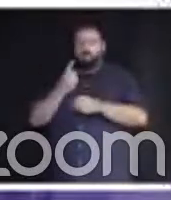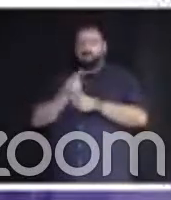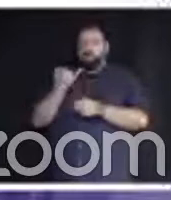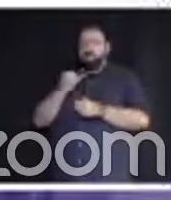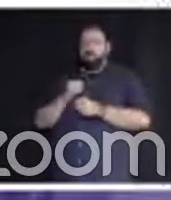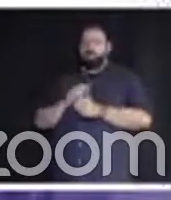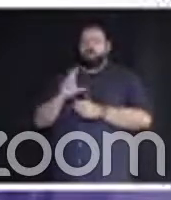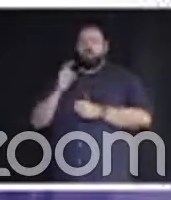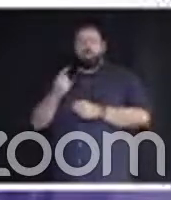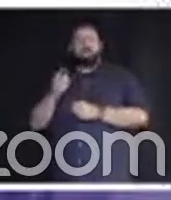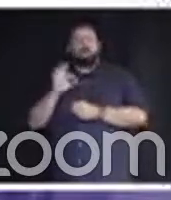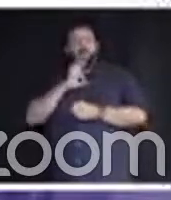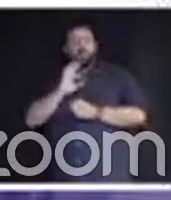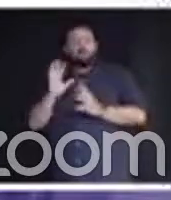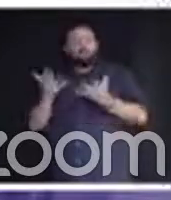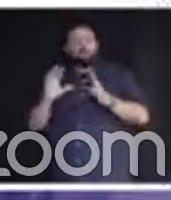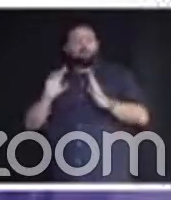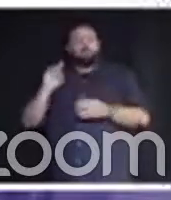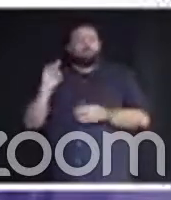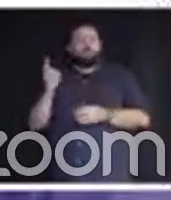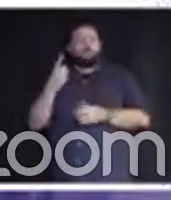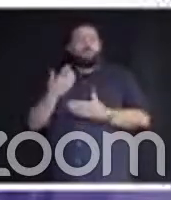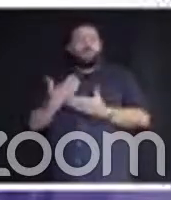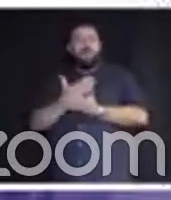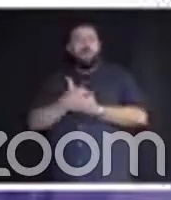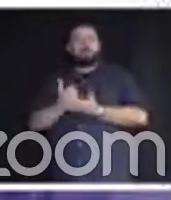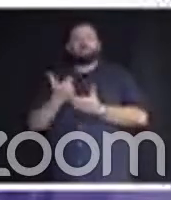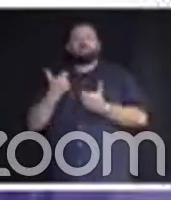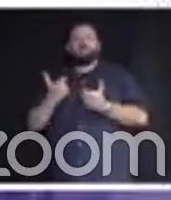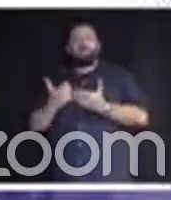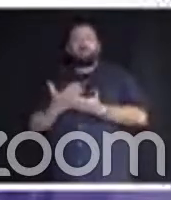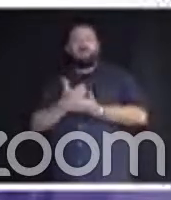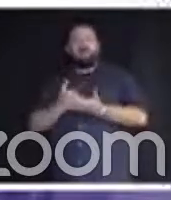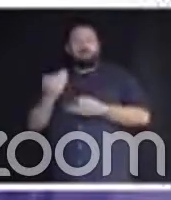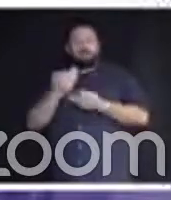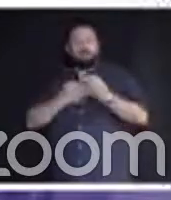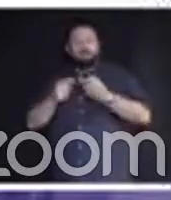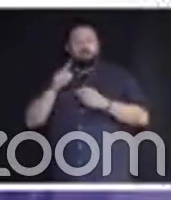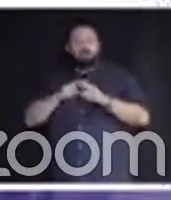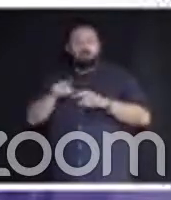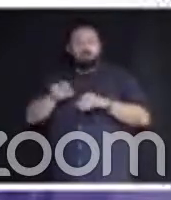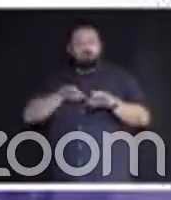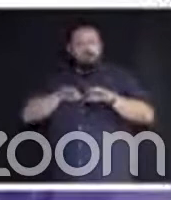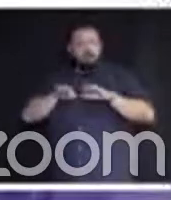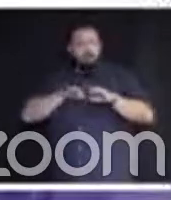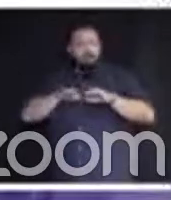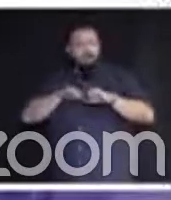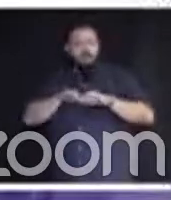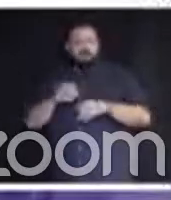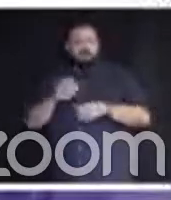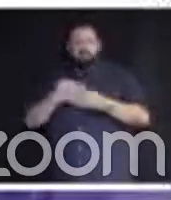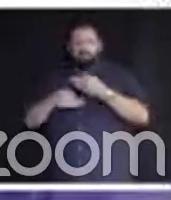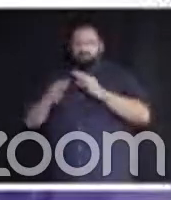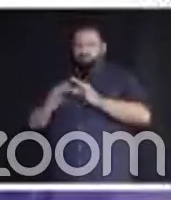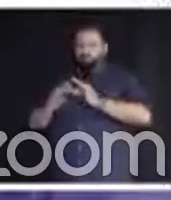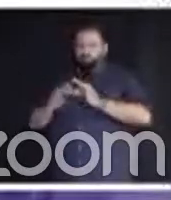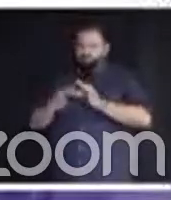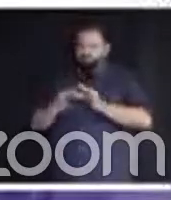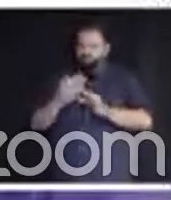importes en dólares de lo que te ganas por crecer, por trabajar